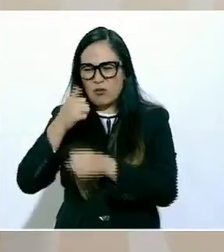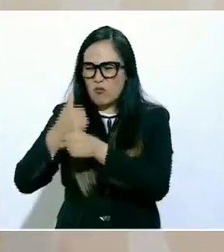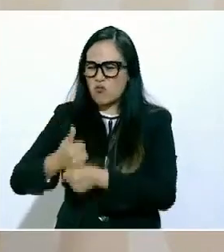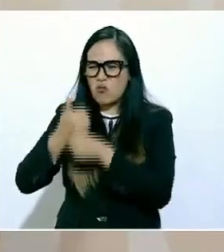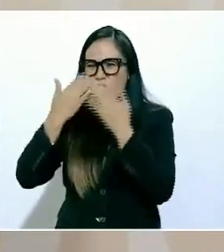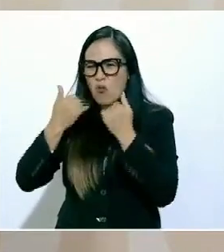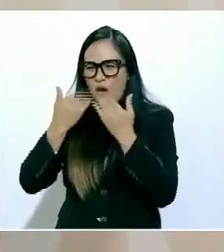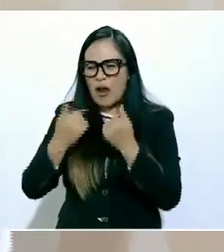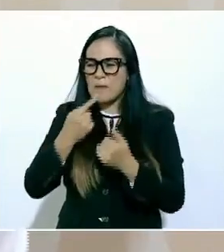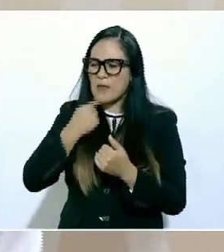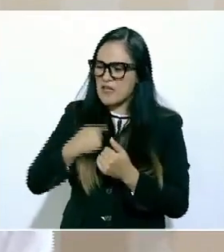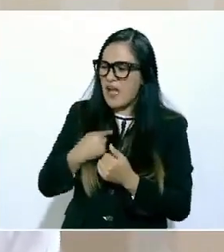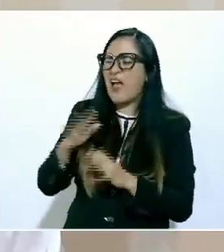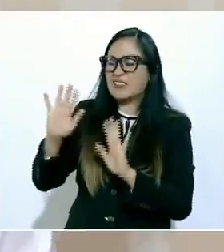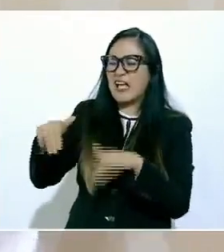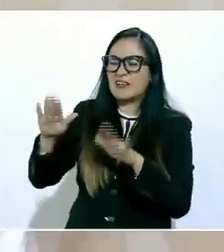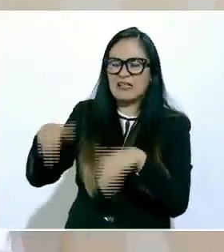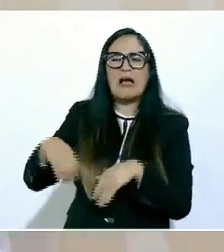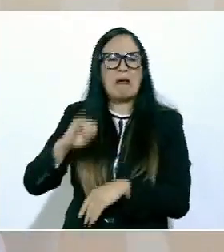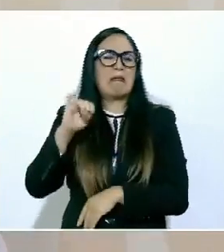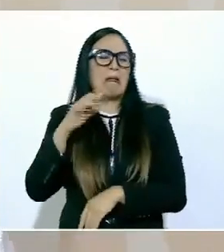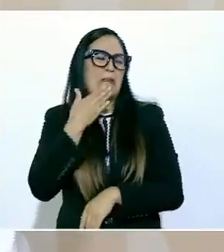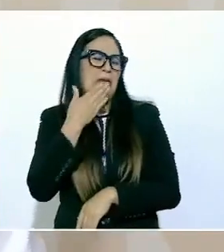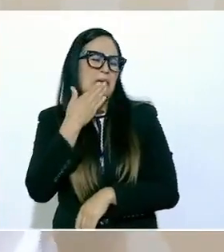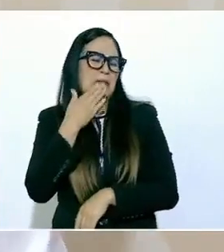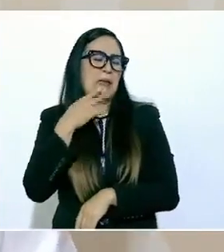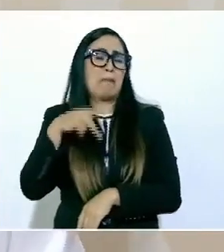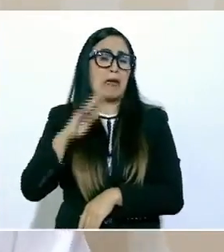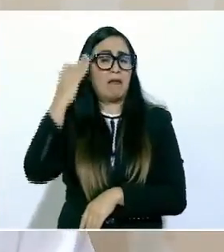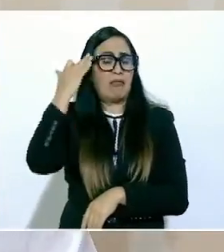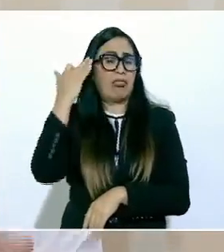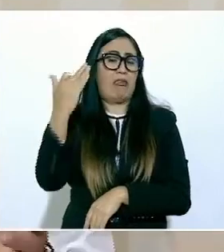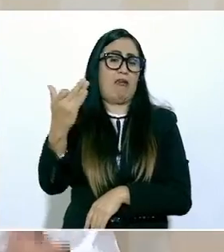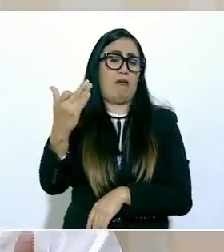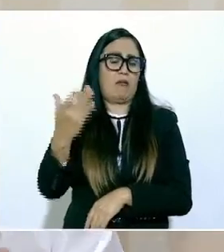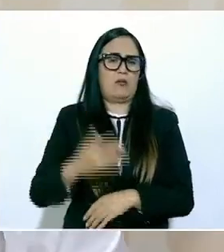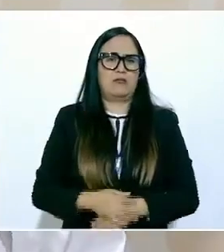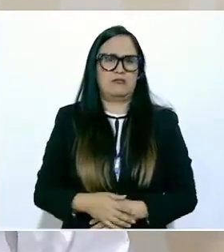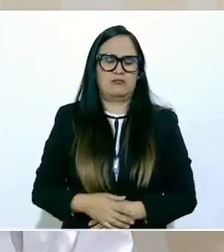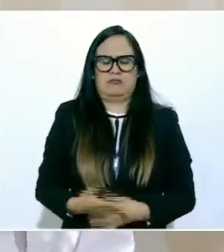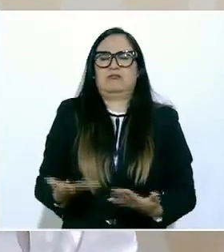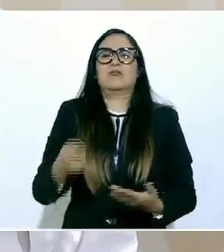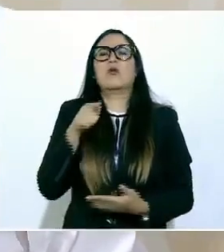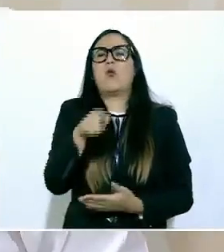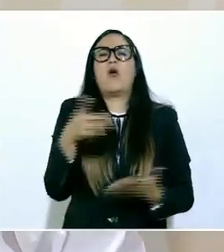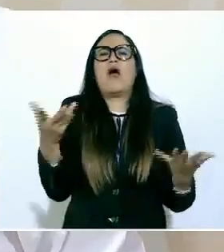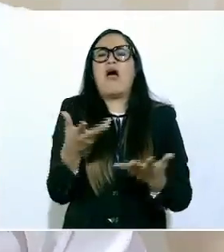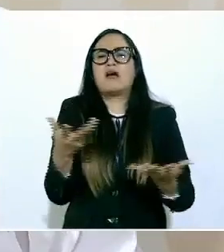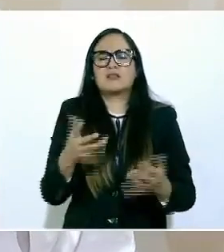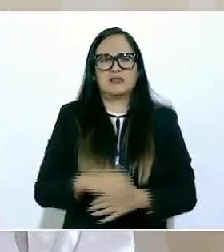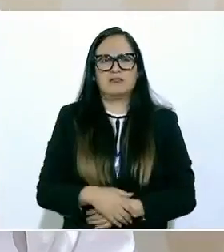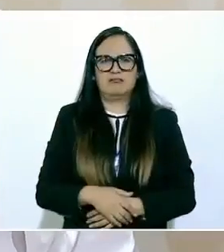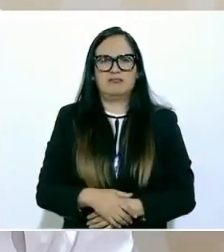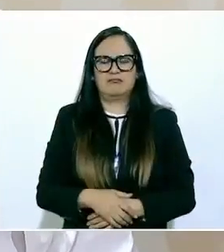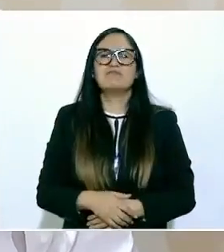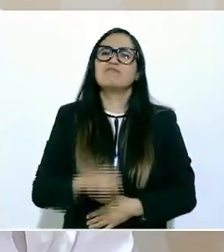bien, sí, pero lleva tiempo. ¿Pero qué va a hacer? Pues